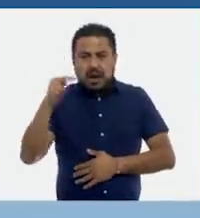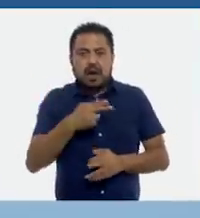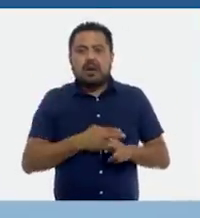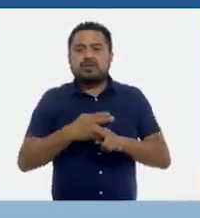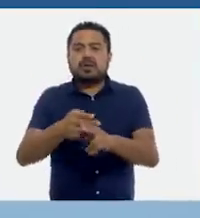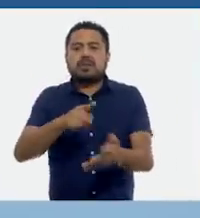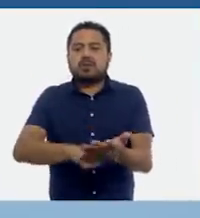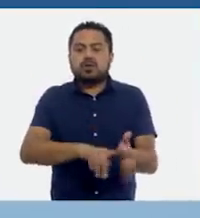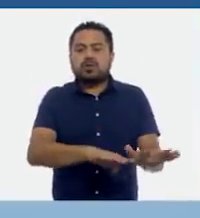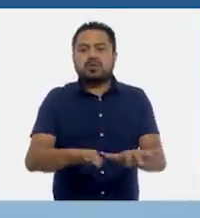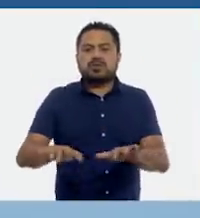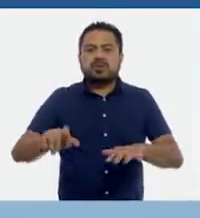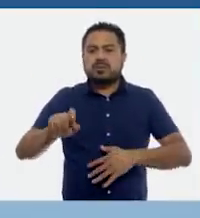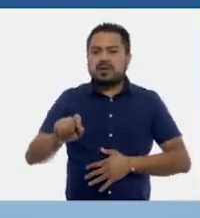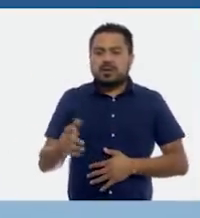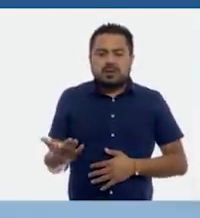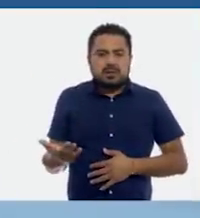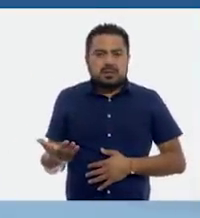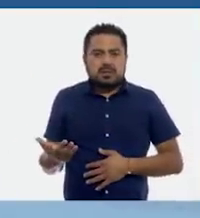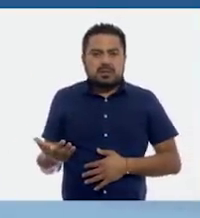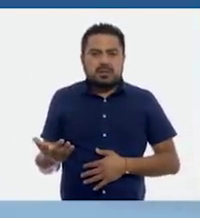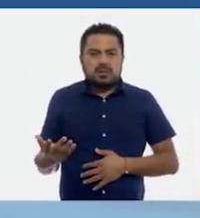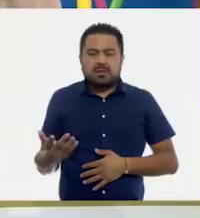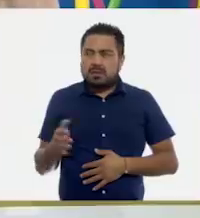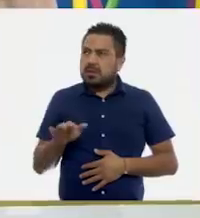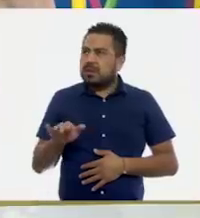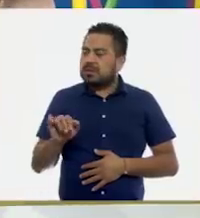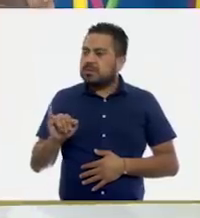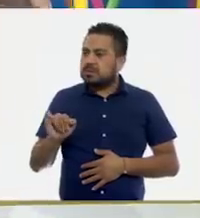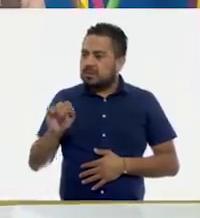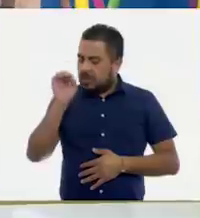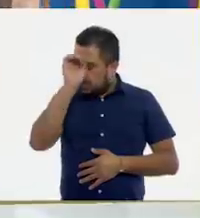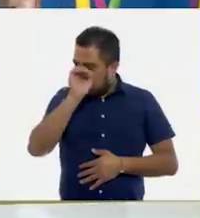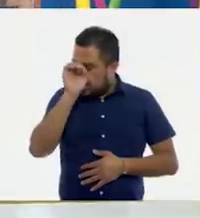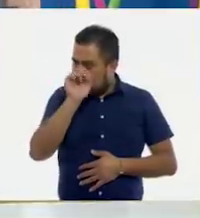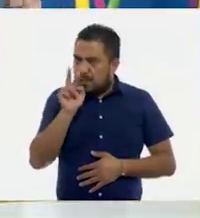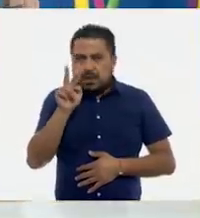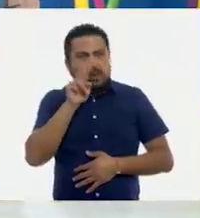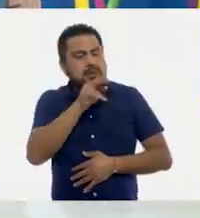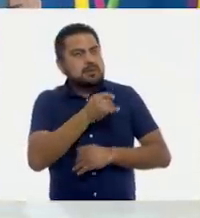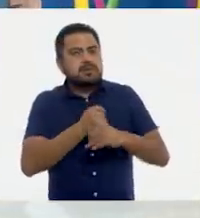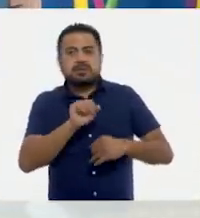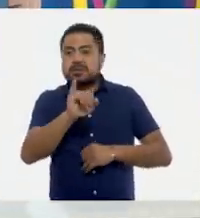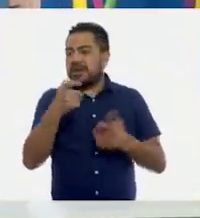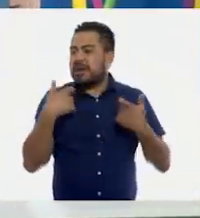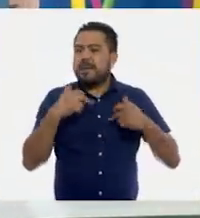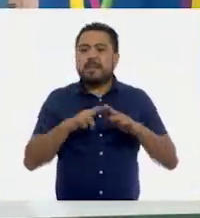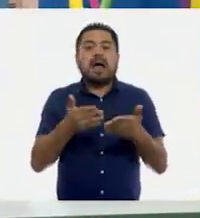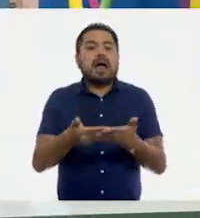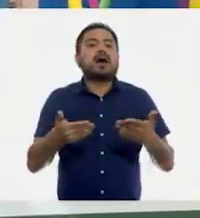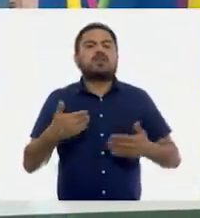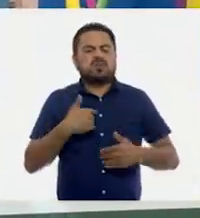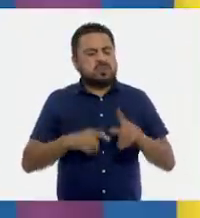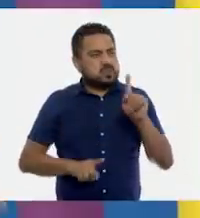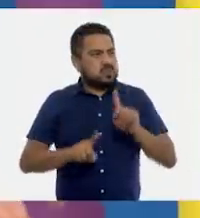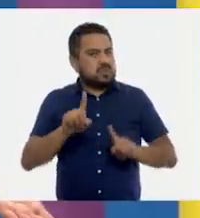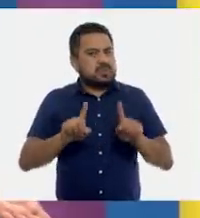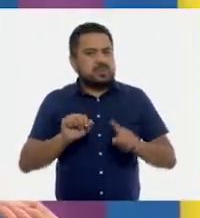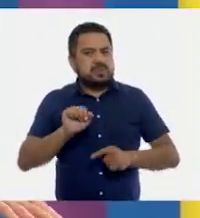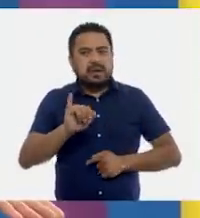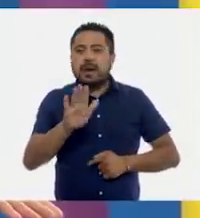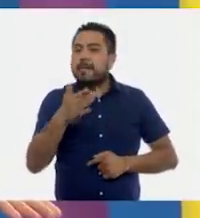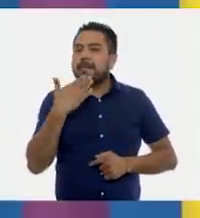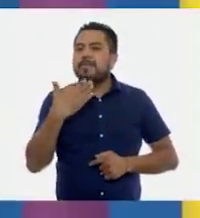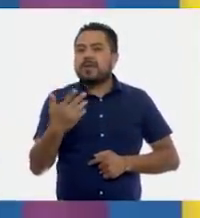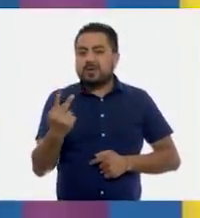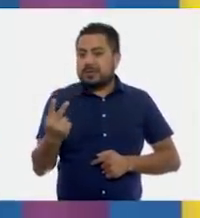hasta 1920? Oye, muy buena observación, Ton. Sí, maestra, yo también tengo esa duda, ¿eh? Sí. Muy bien